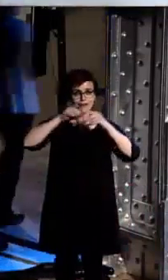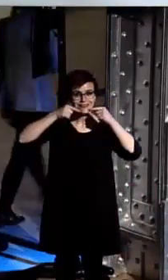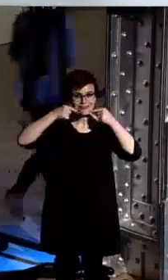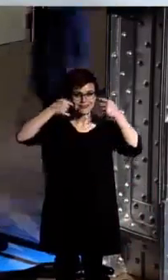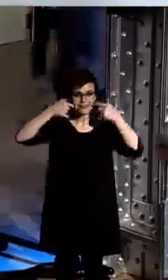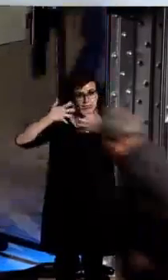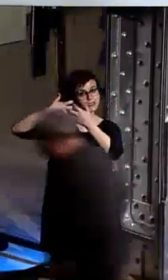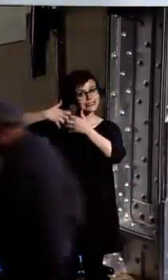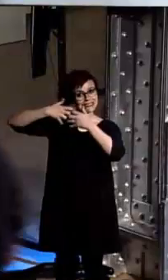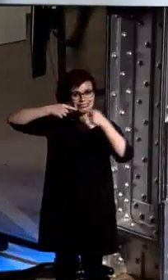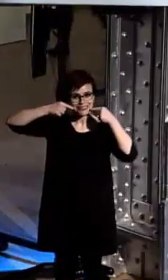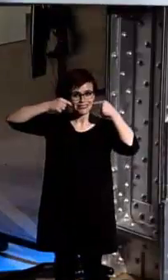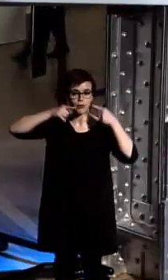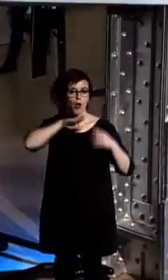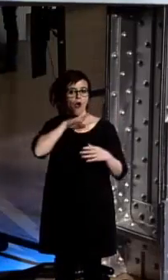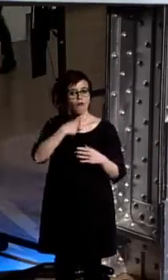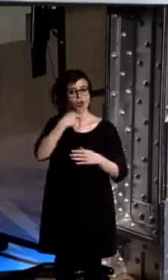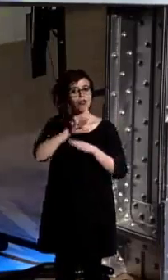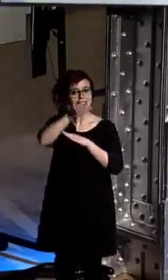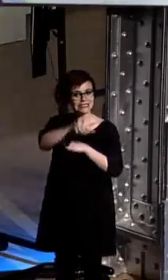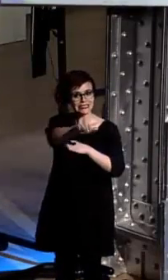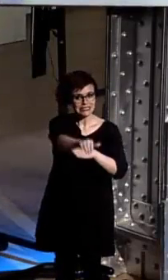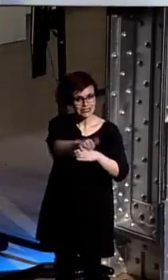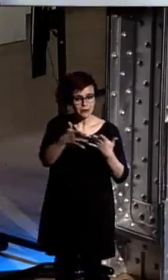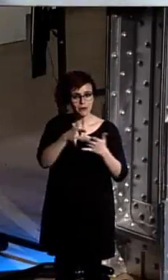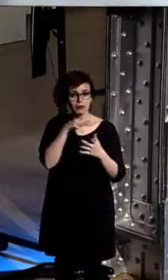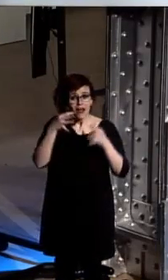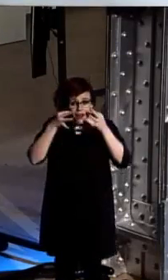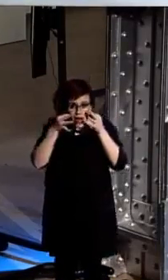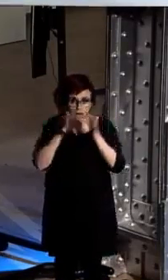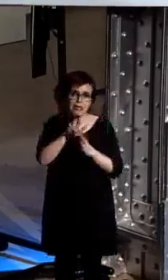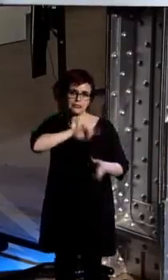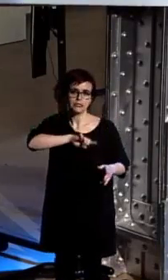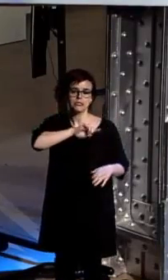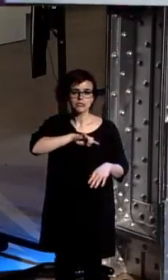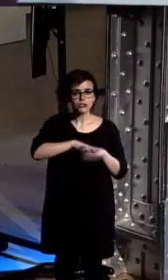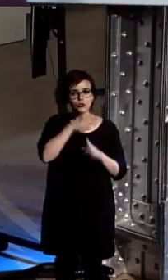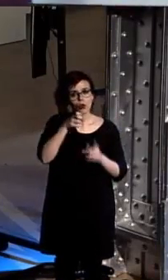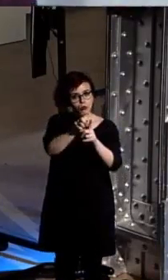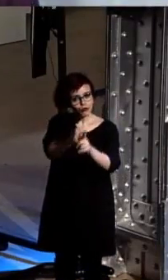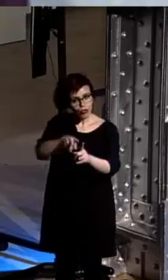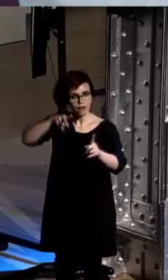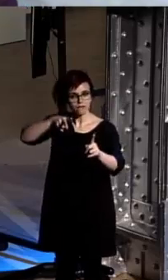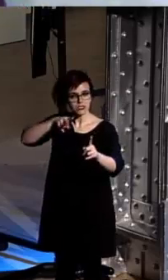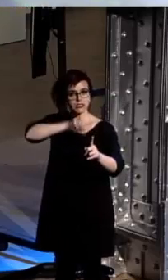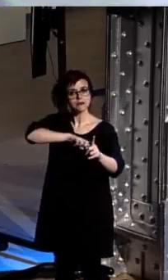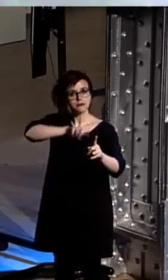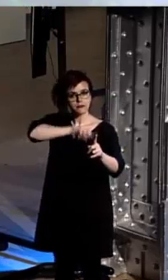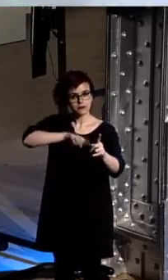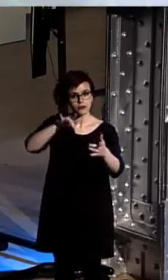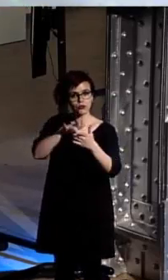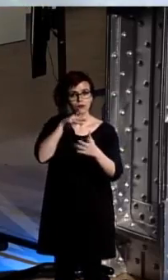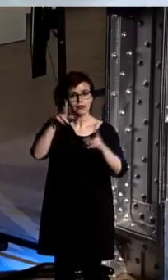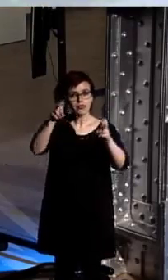mover el motor que hacer que la voz sea de tal manera, ¿no? Pero sí que sienten desde el punto de vista de que están en